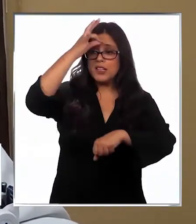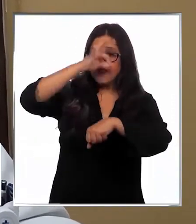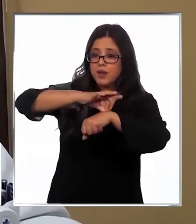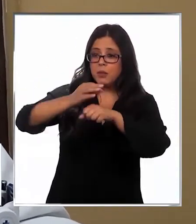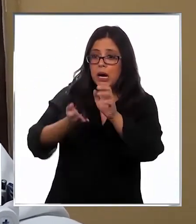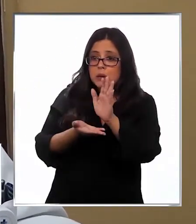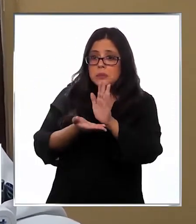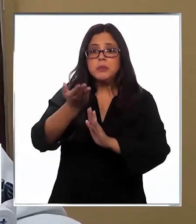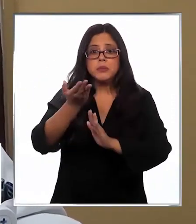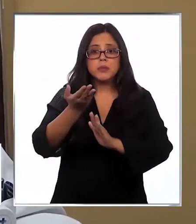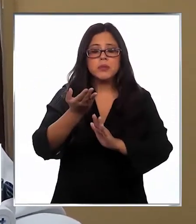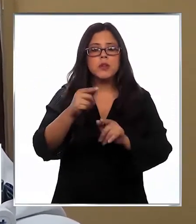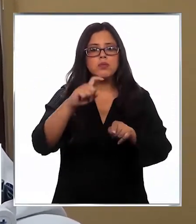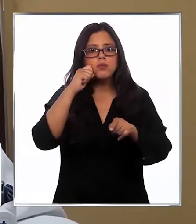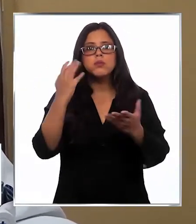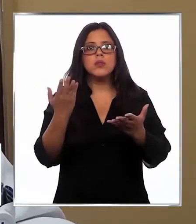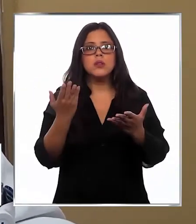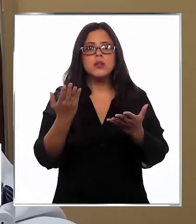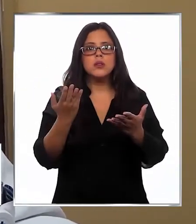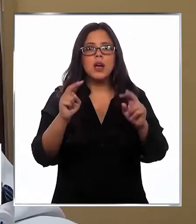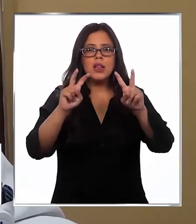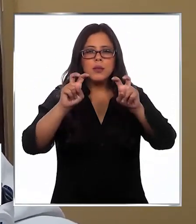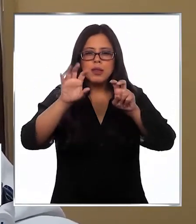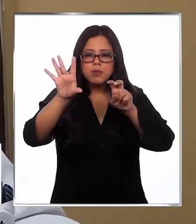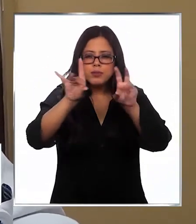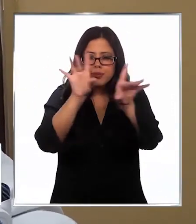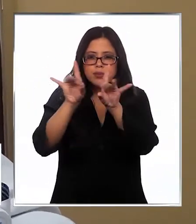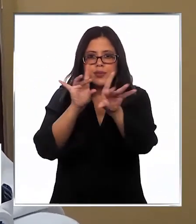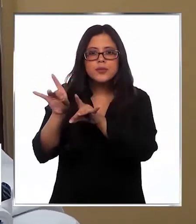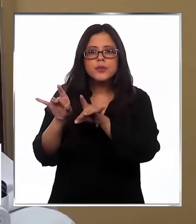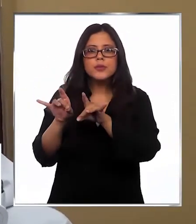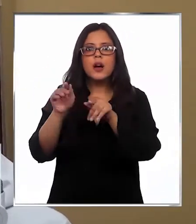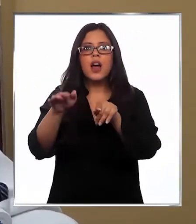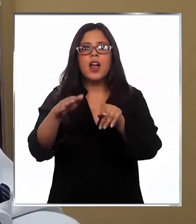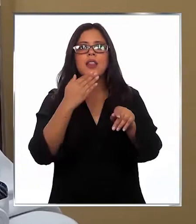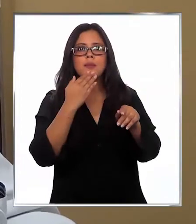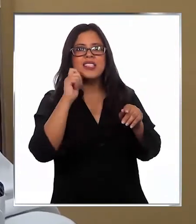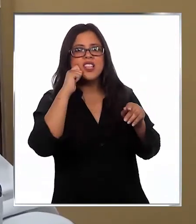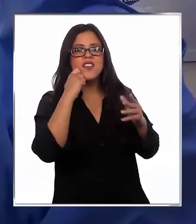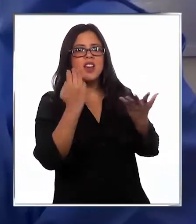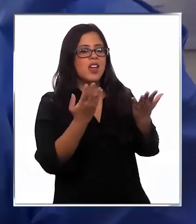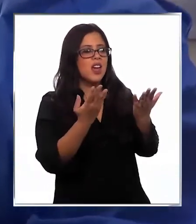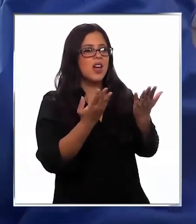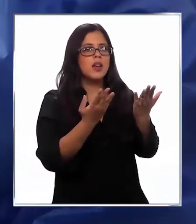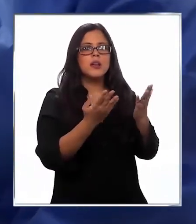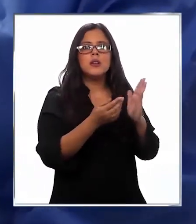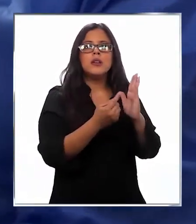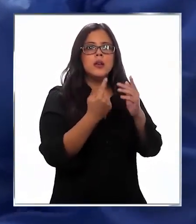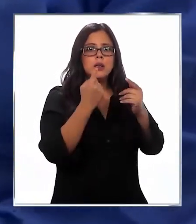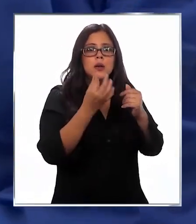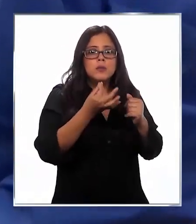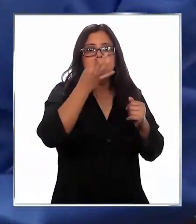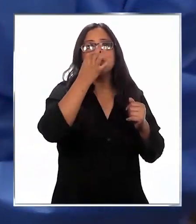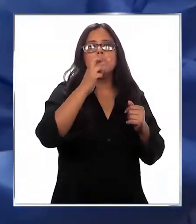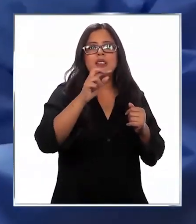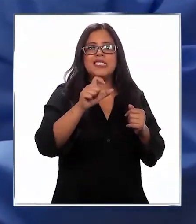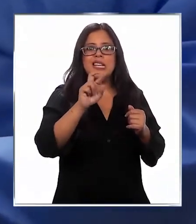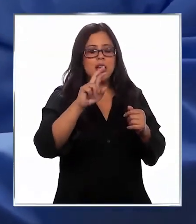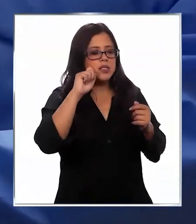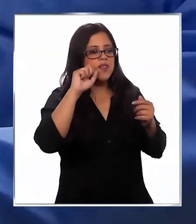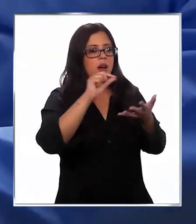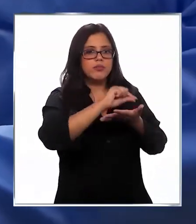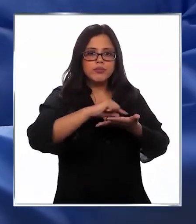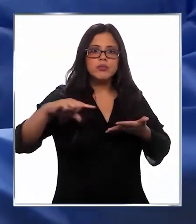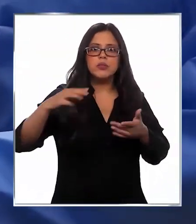virus, nuestra capacidad de pesquisarlos va a dar también un índice de positividad a los exámenes mayor, y que es lo que